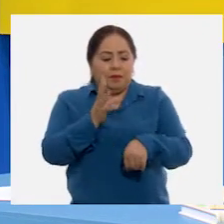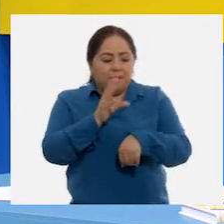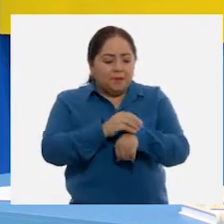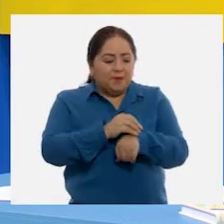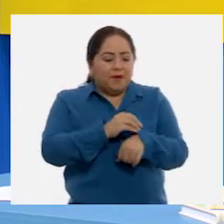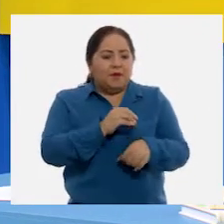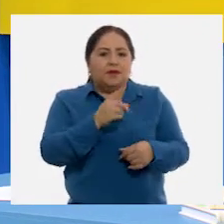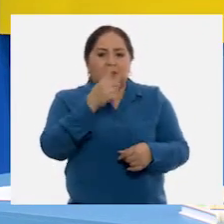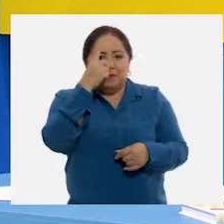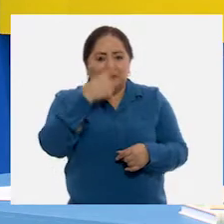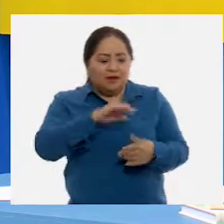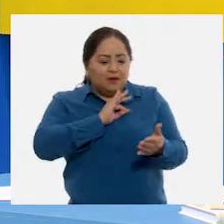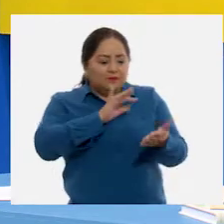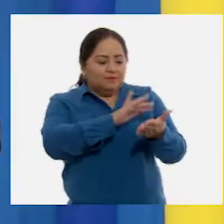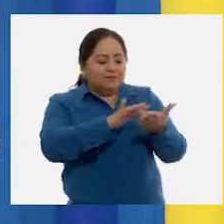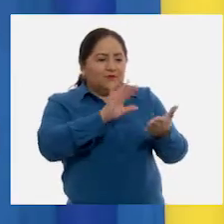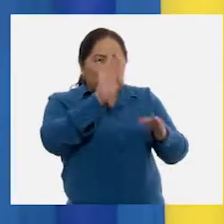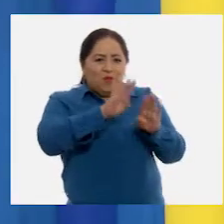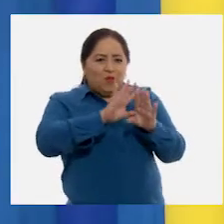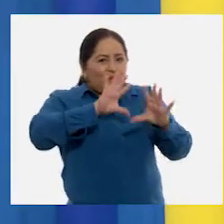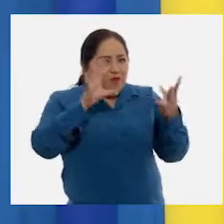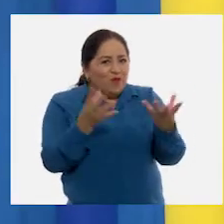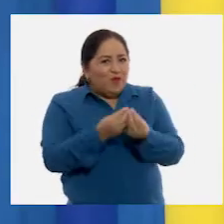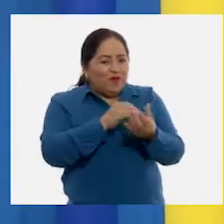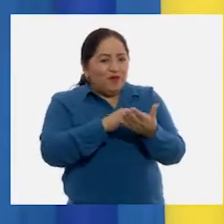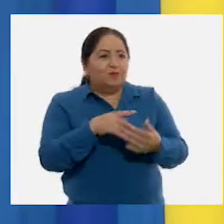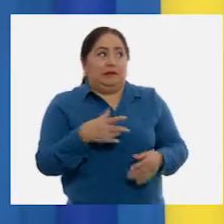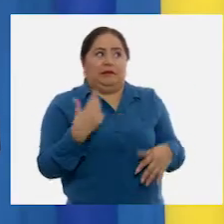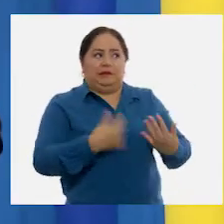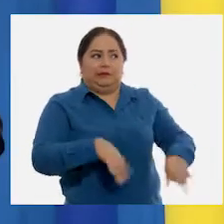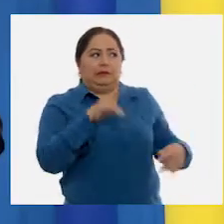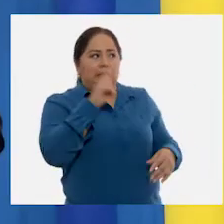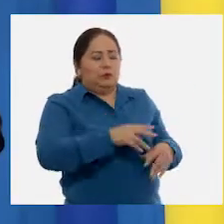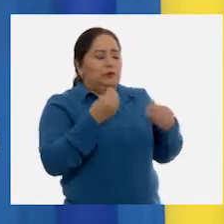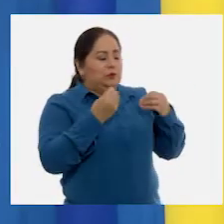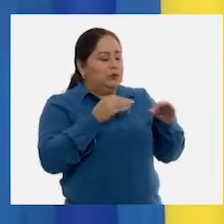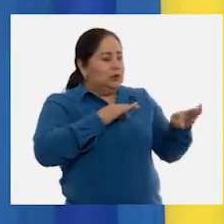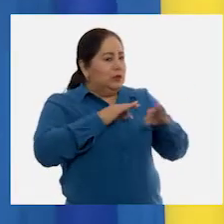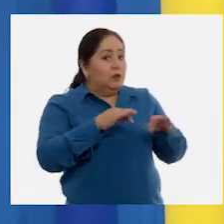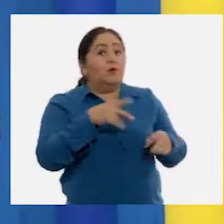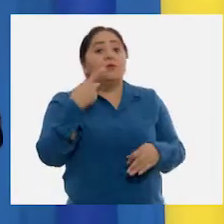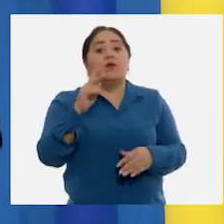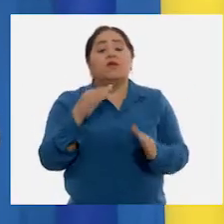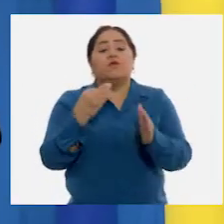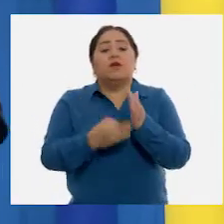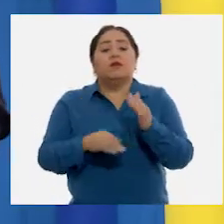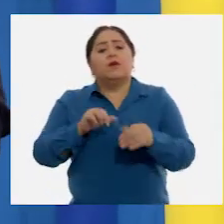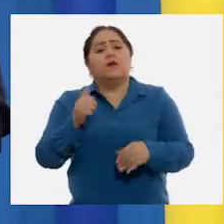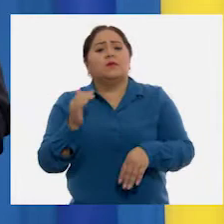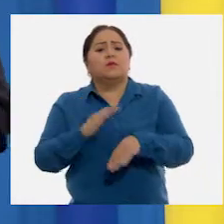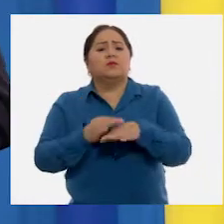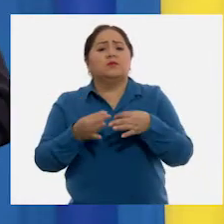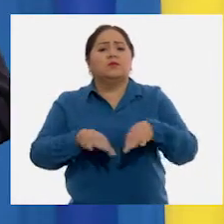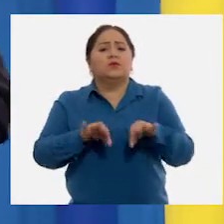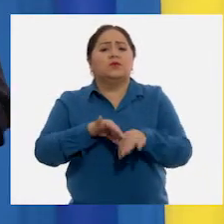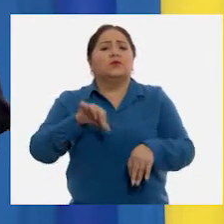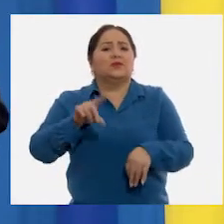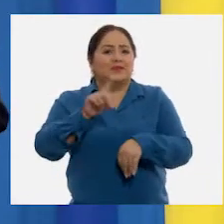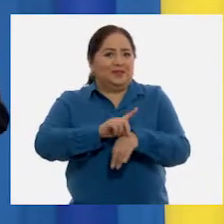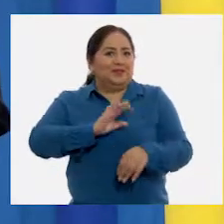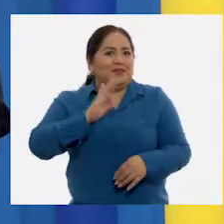dar cohesión a nuestro texto. Ay, pues sí que tenemos mucho trabajo, Gaby. Y nos falta la parte más importante del día, ¿no es